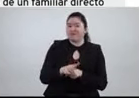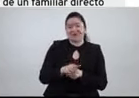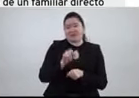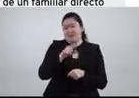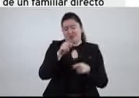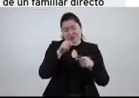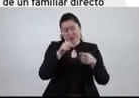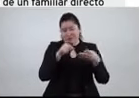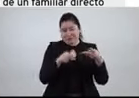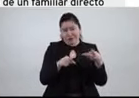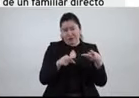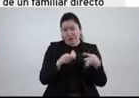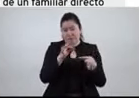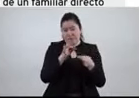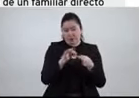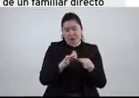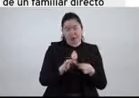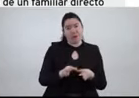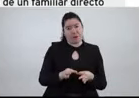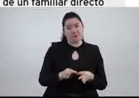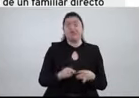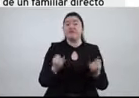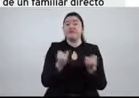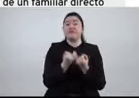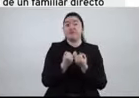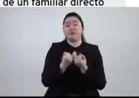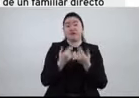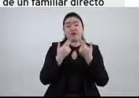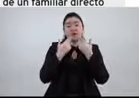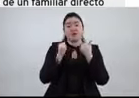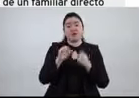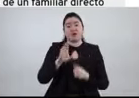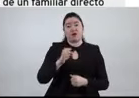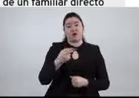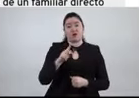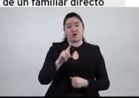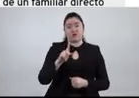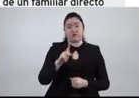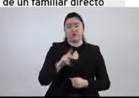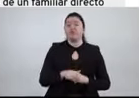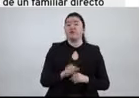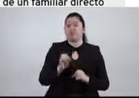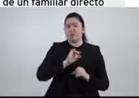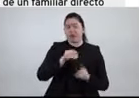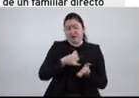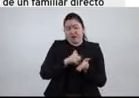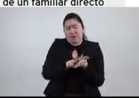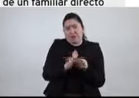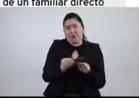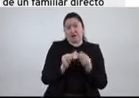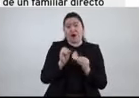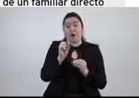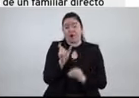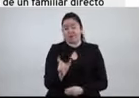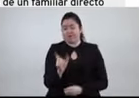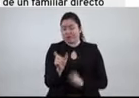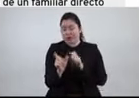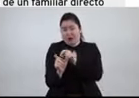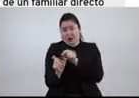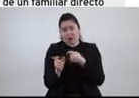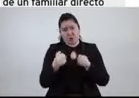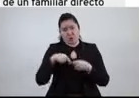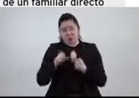requisitos, saber o tener la CURP, pueden llevar la impresa o de su identificación también